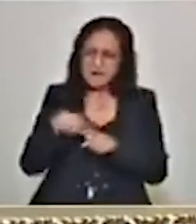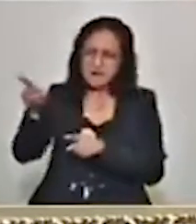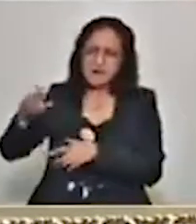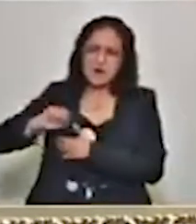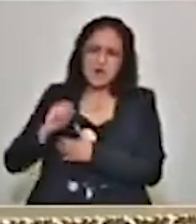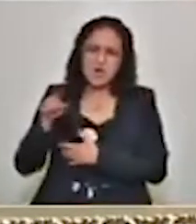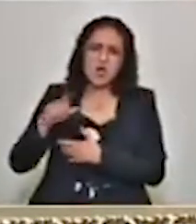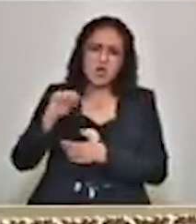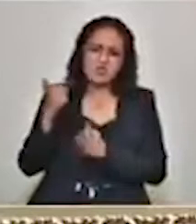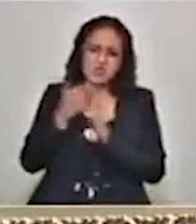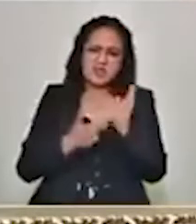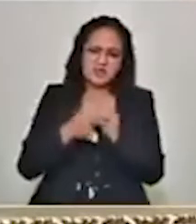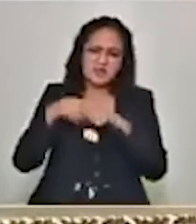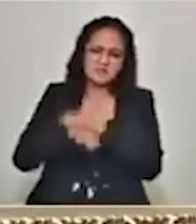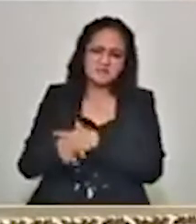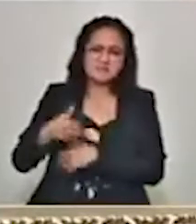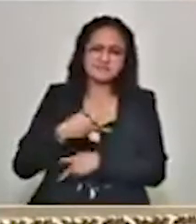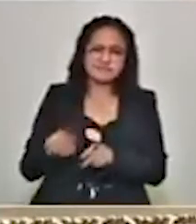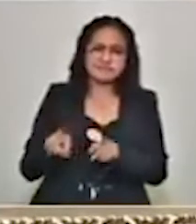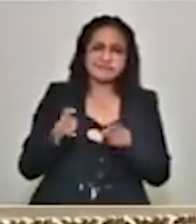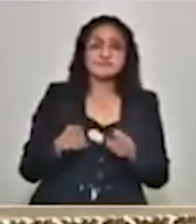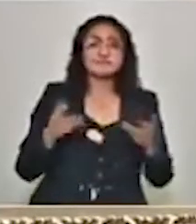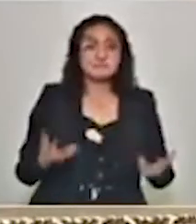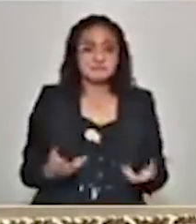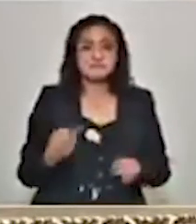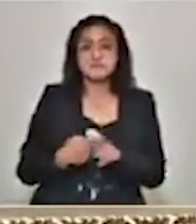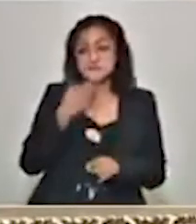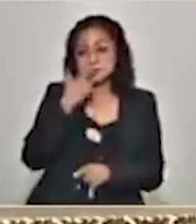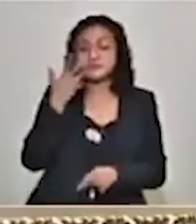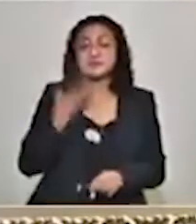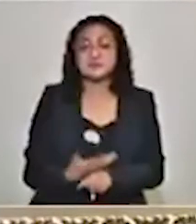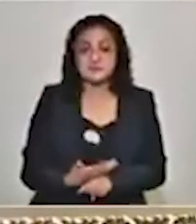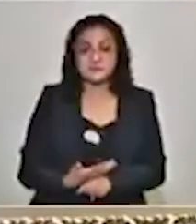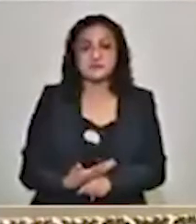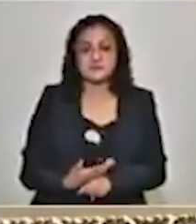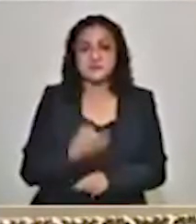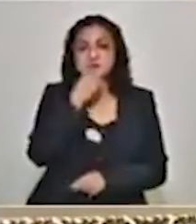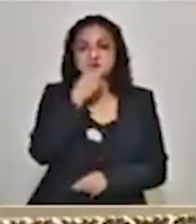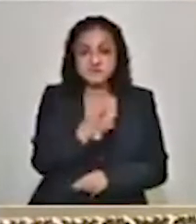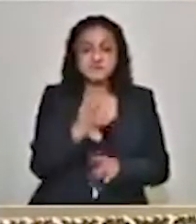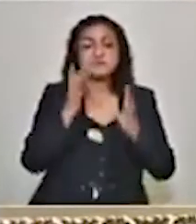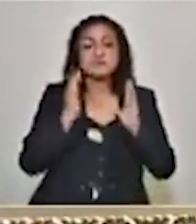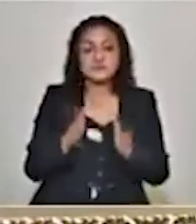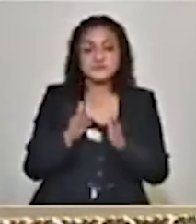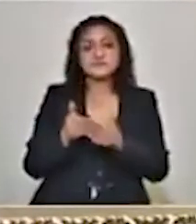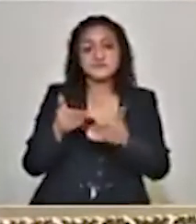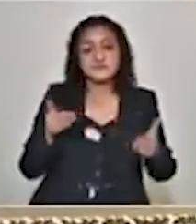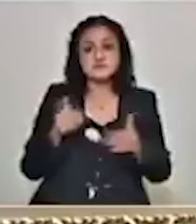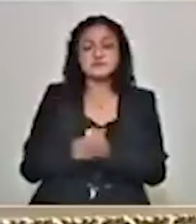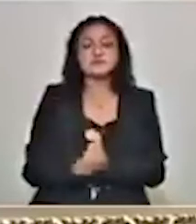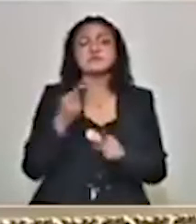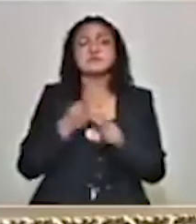piezas. Y respecto de los responsables señalados, que